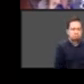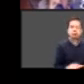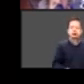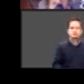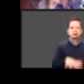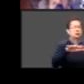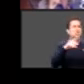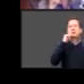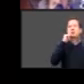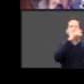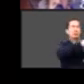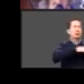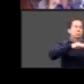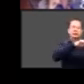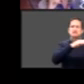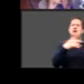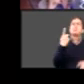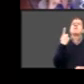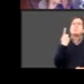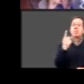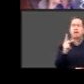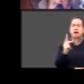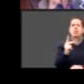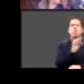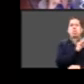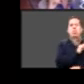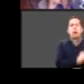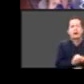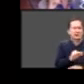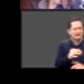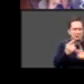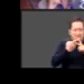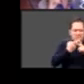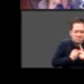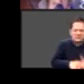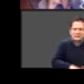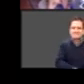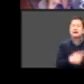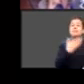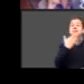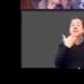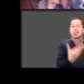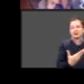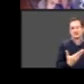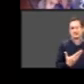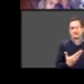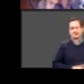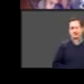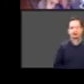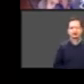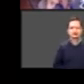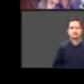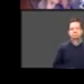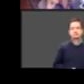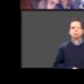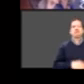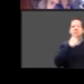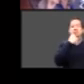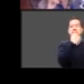tener un primer buen comienzo que necesita la primera infancia bueno